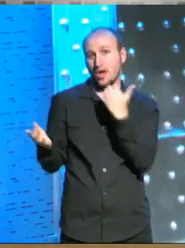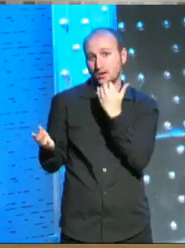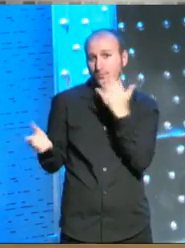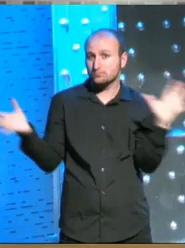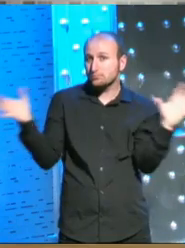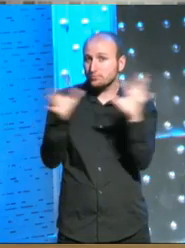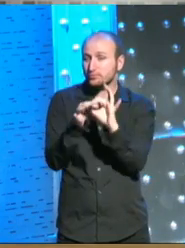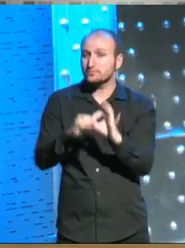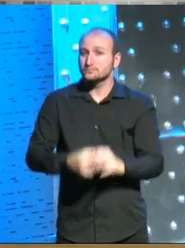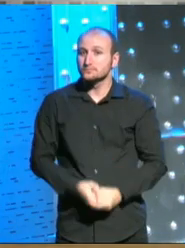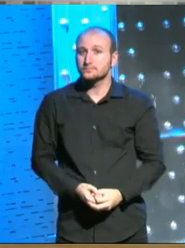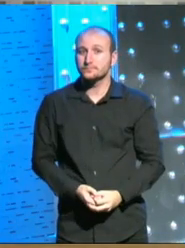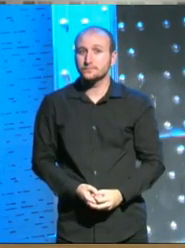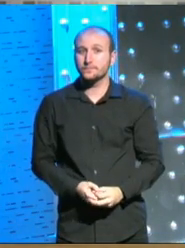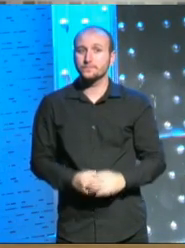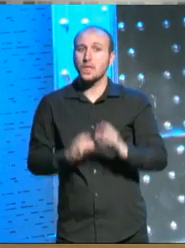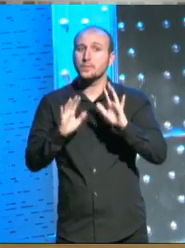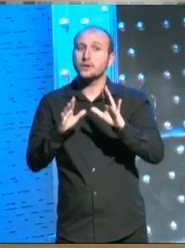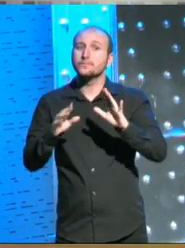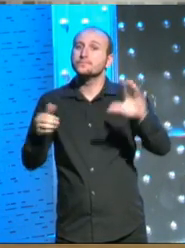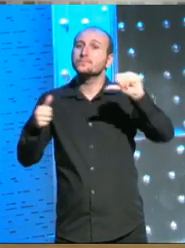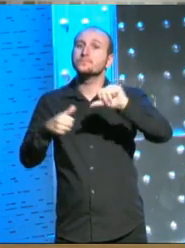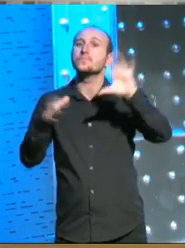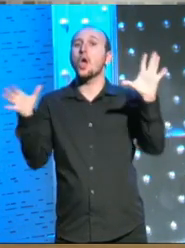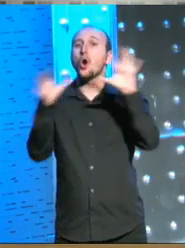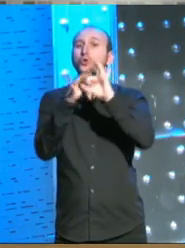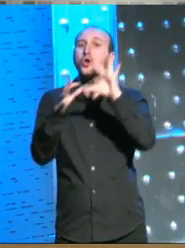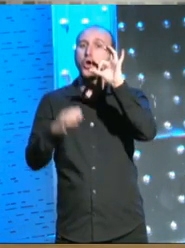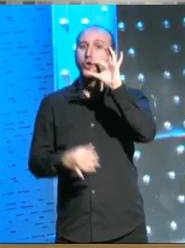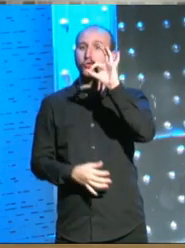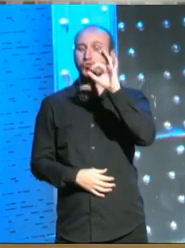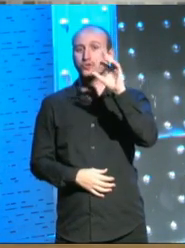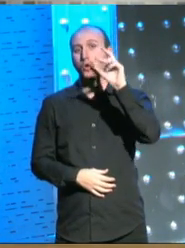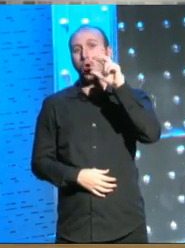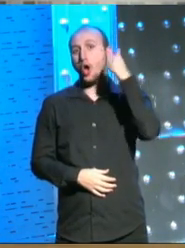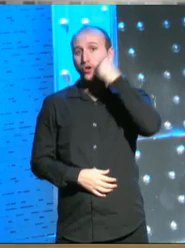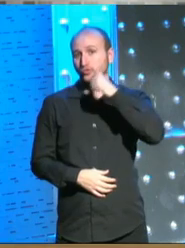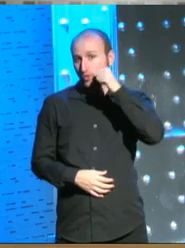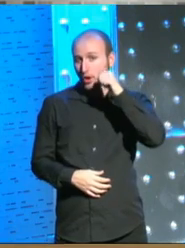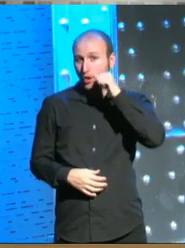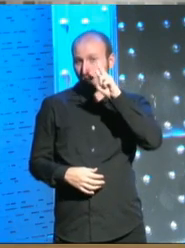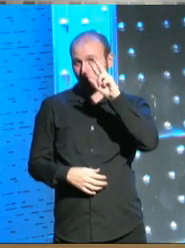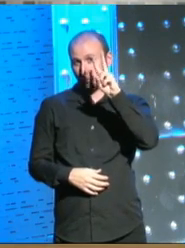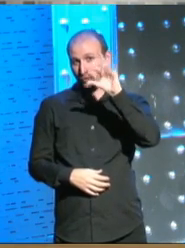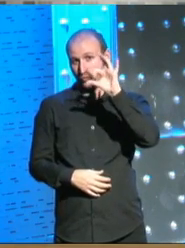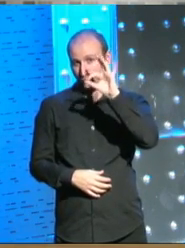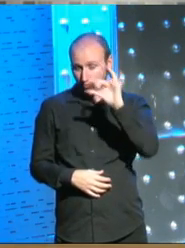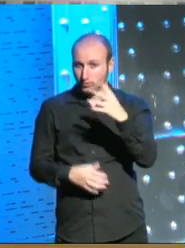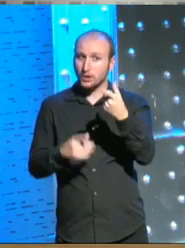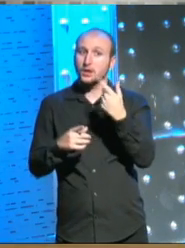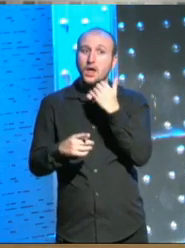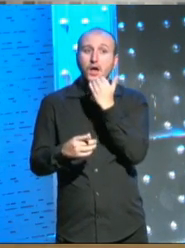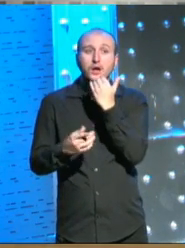cine de divulgación. En la Unión Soviética había otro cineasta, Dziga Vertov, que había estudiado medicina,